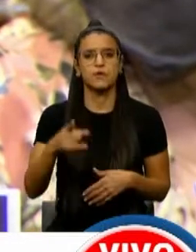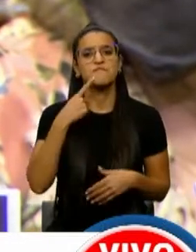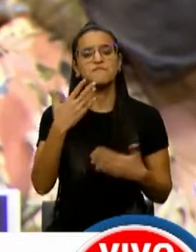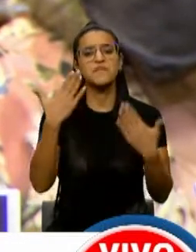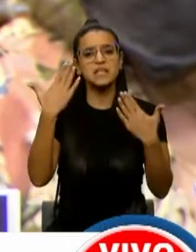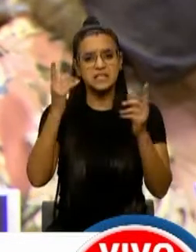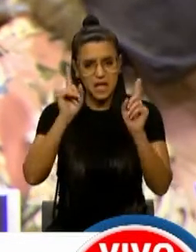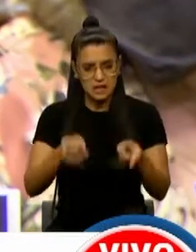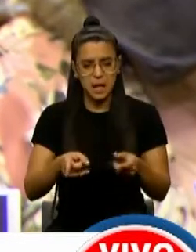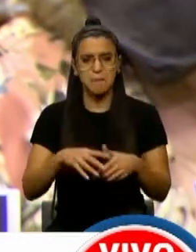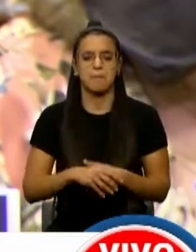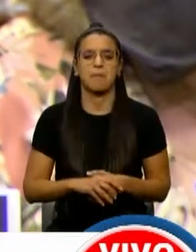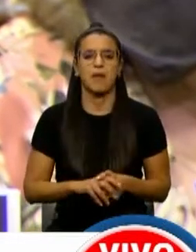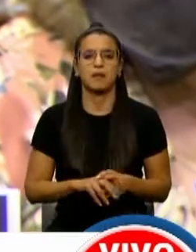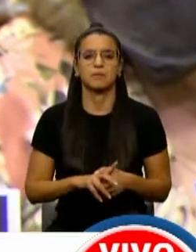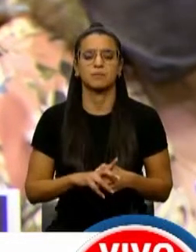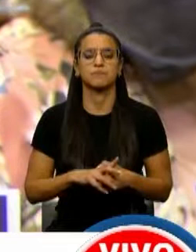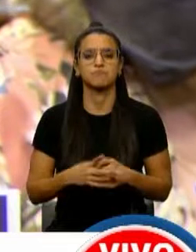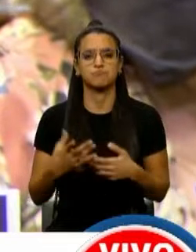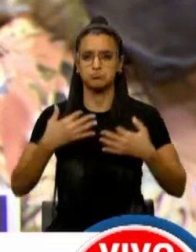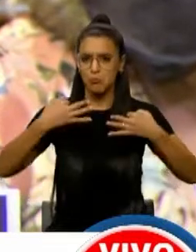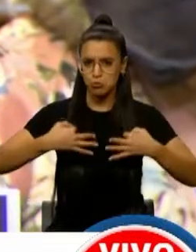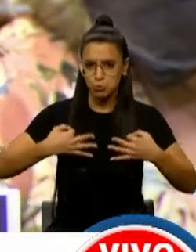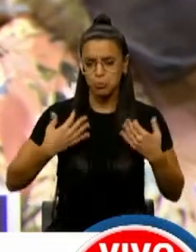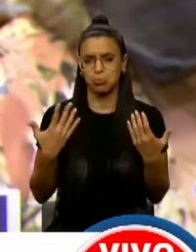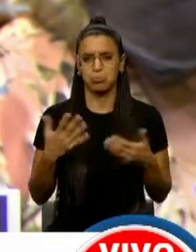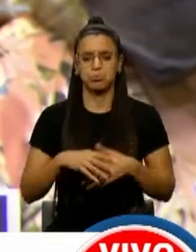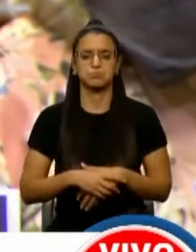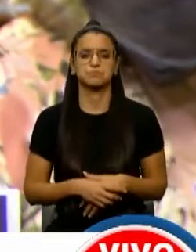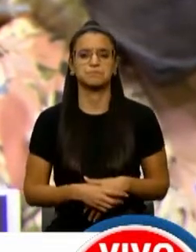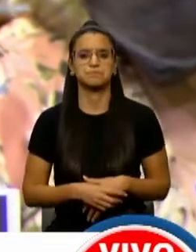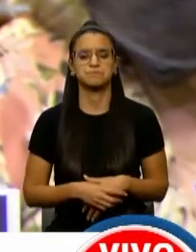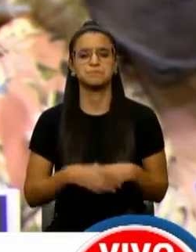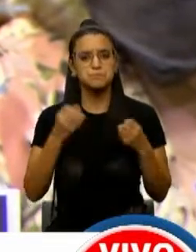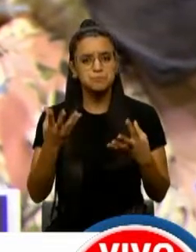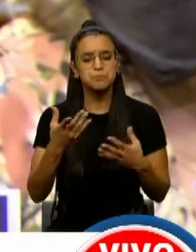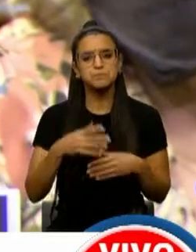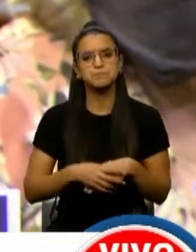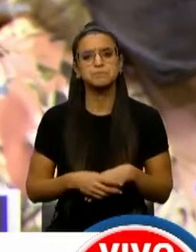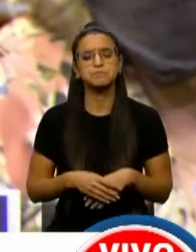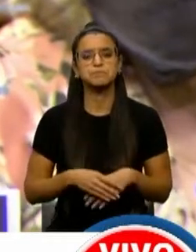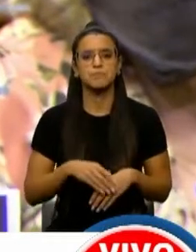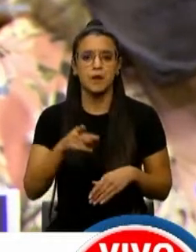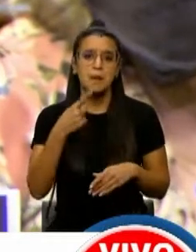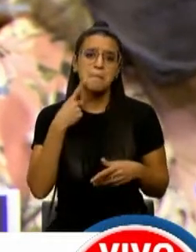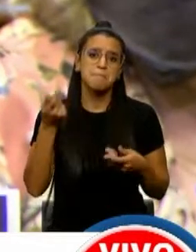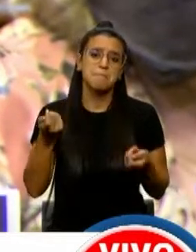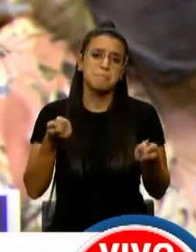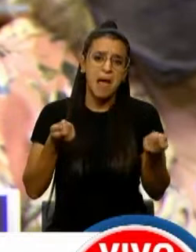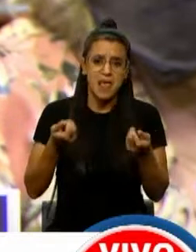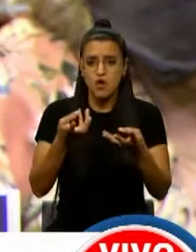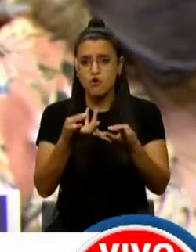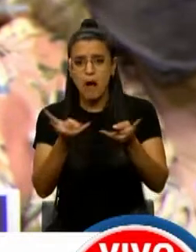Felicitarlo también por el ámbito de compostura que tuvo y permitir que, en base al manejo de la